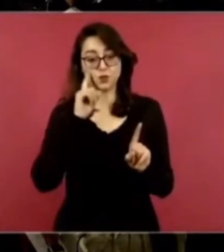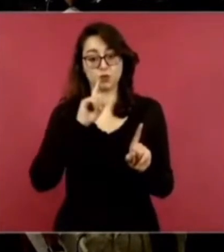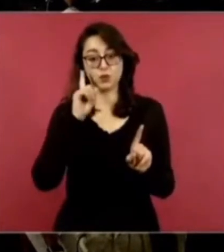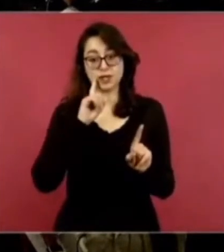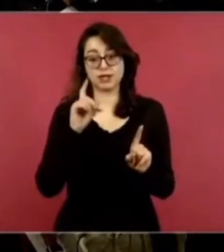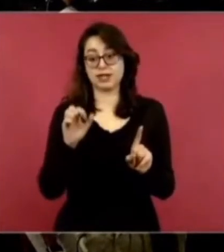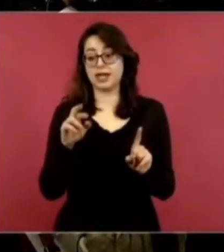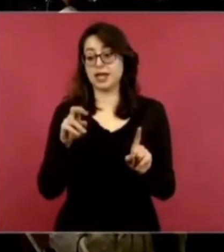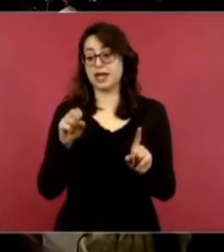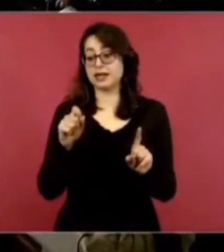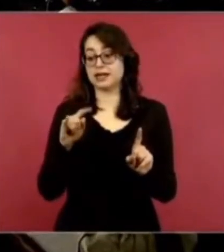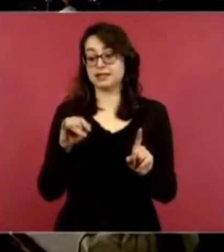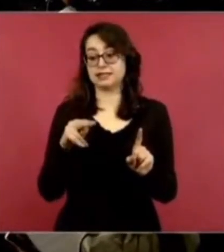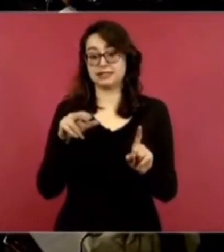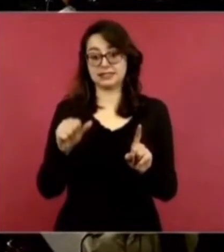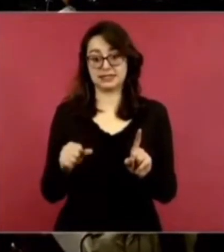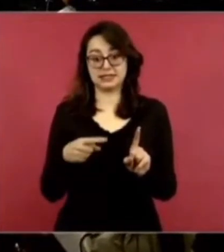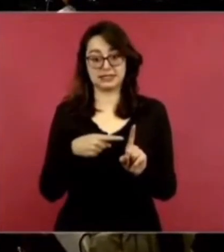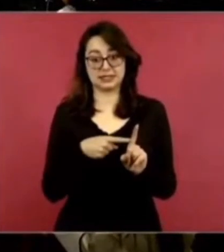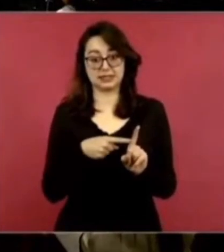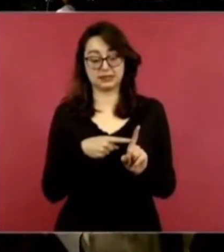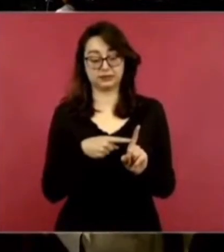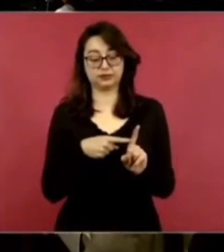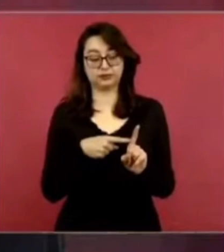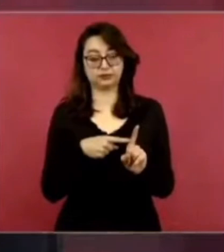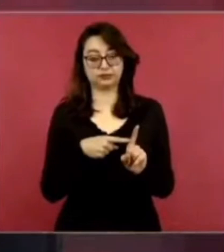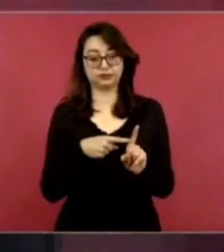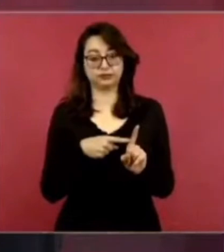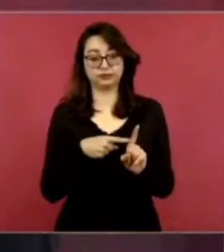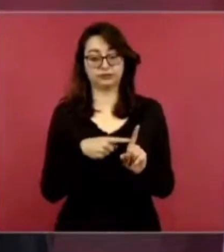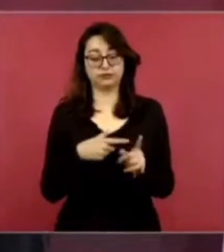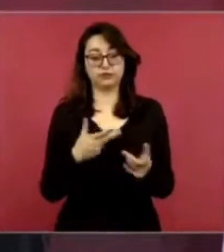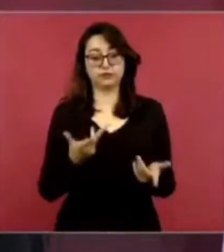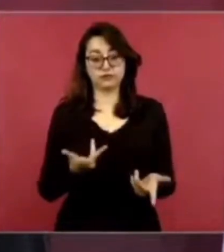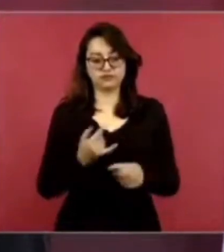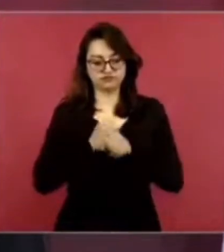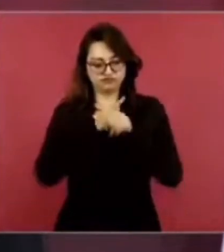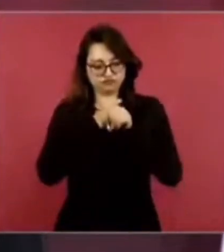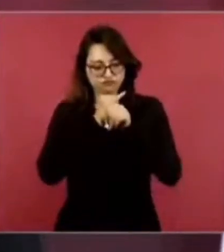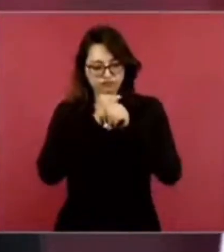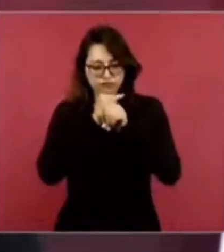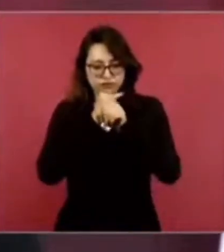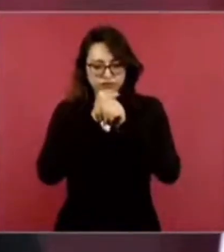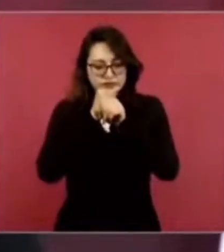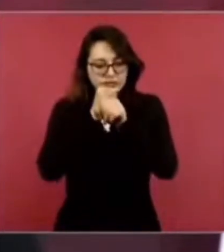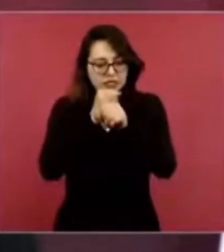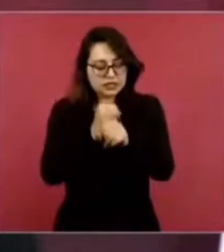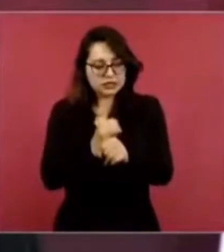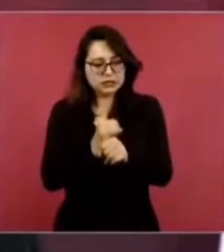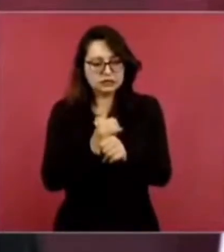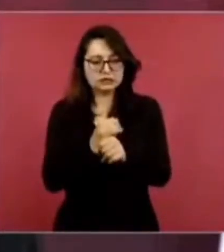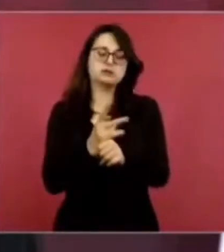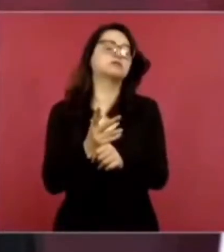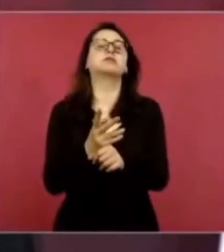con la impartición de justicia en toda la corrupción